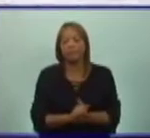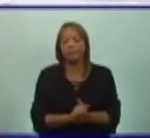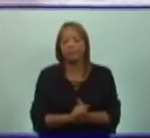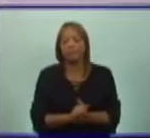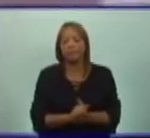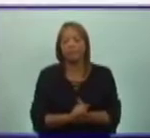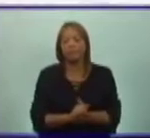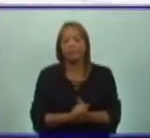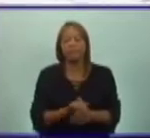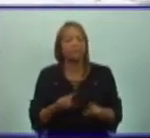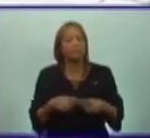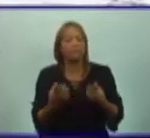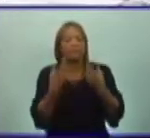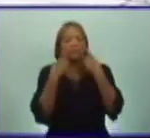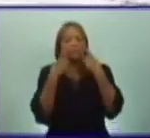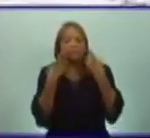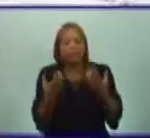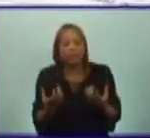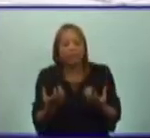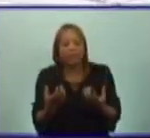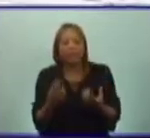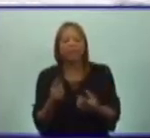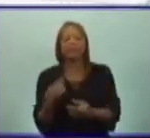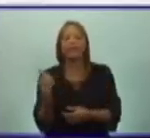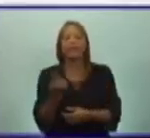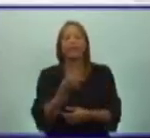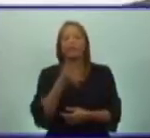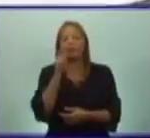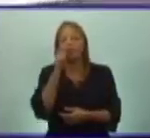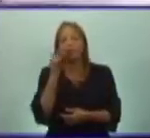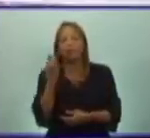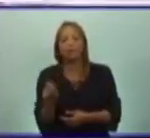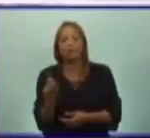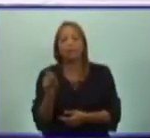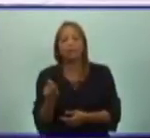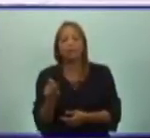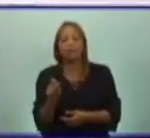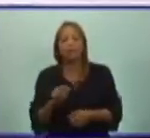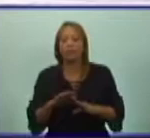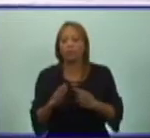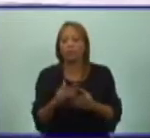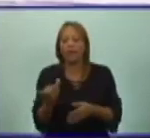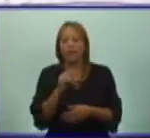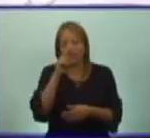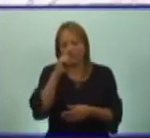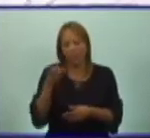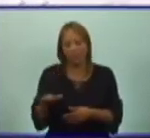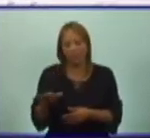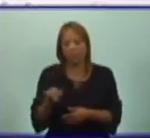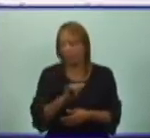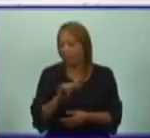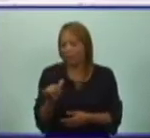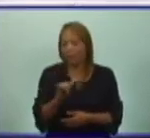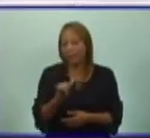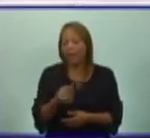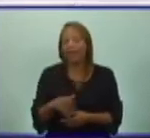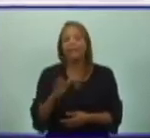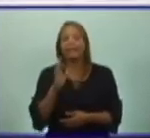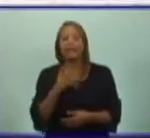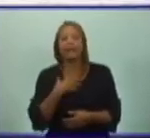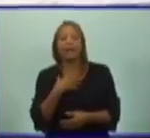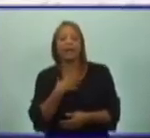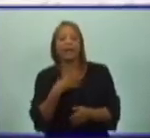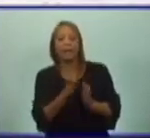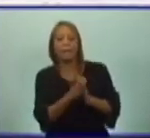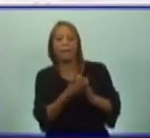es importante que los alumnos, como lo han hecho Giancarlo en todas sus clases, respeten el